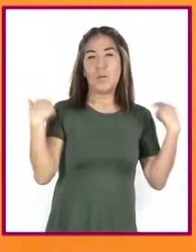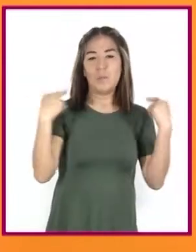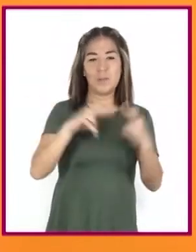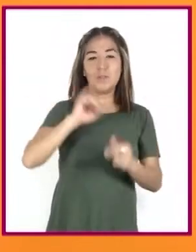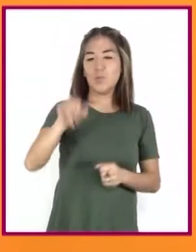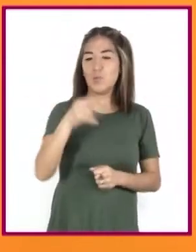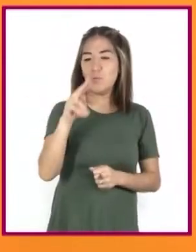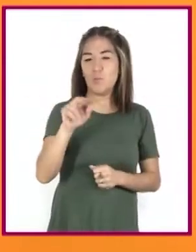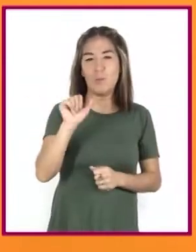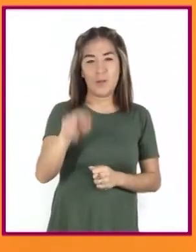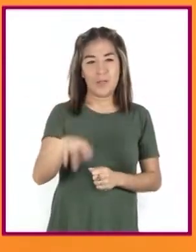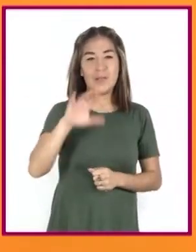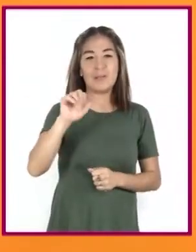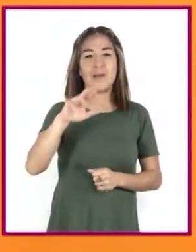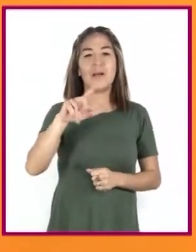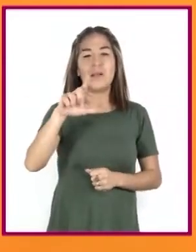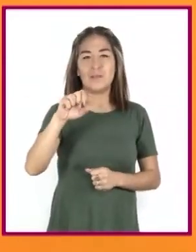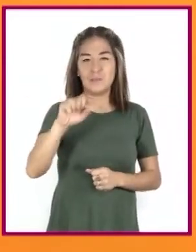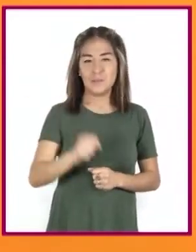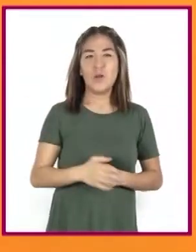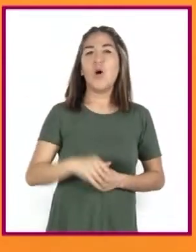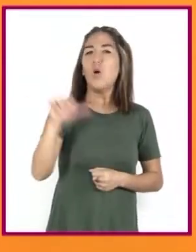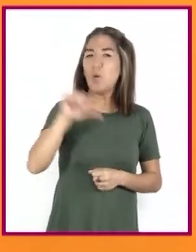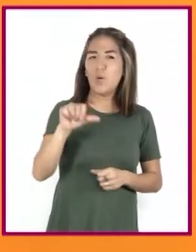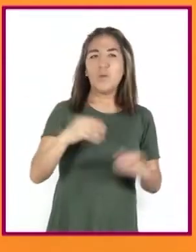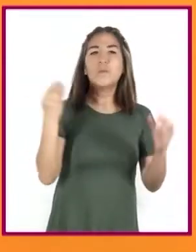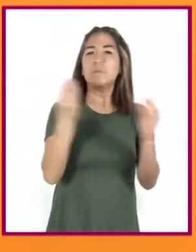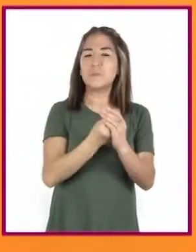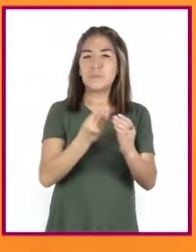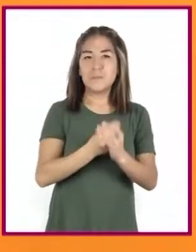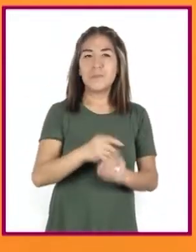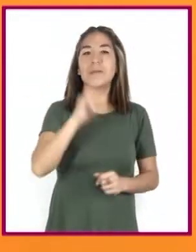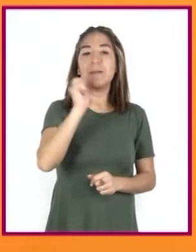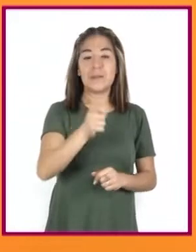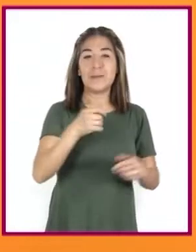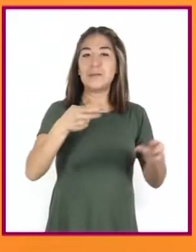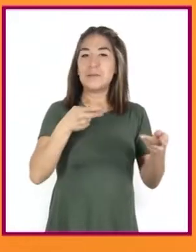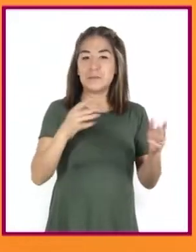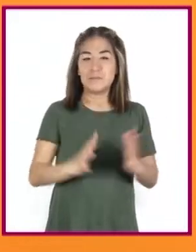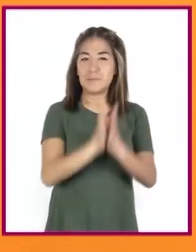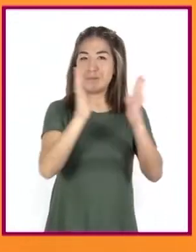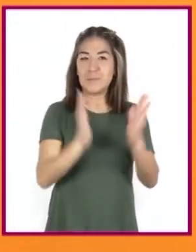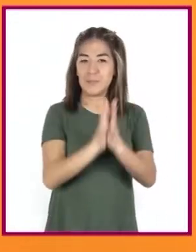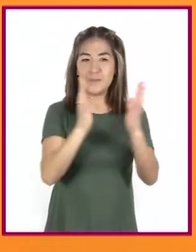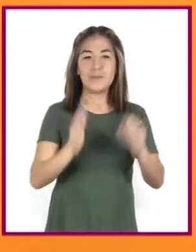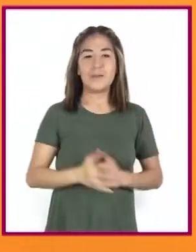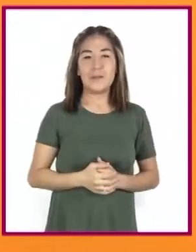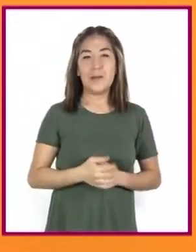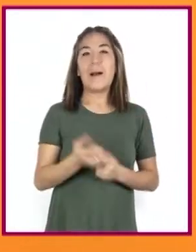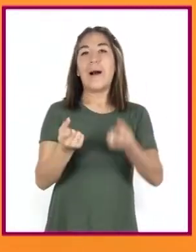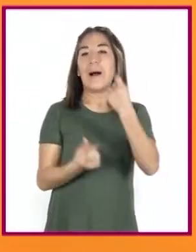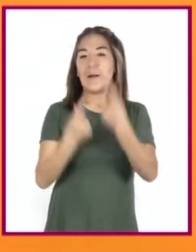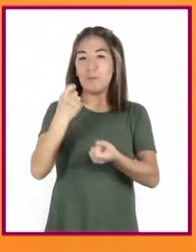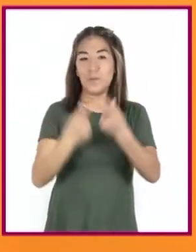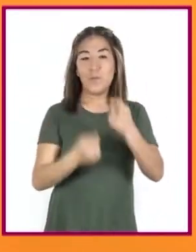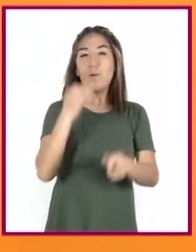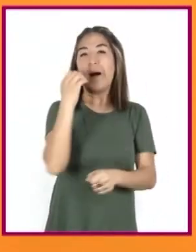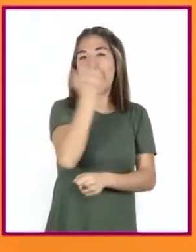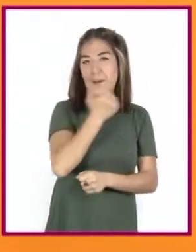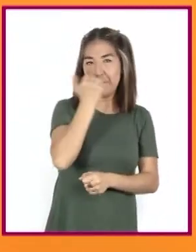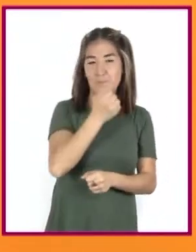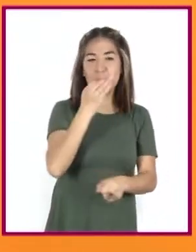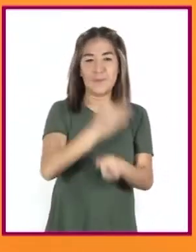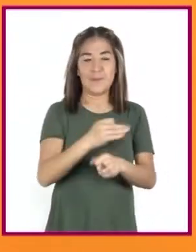Juan Carlos Alfonso Vences y esta sesión contaremos con la participación de algunas y algunos de nuestros